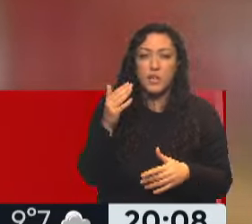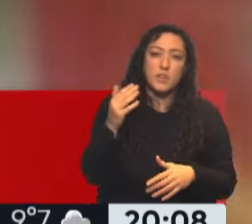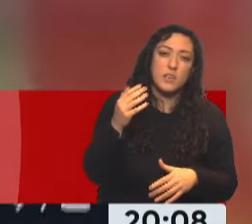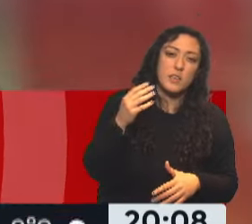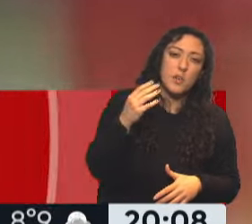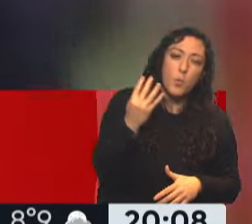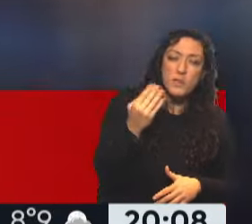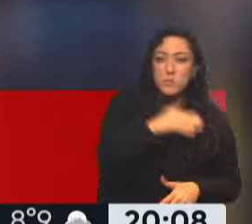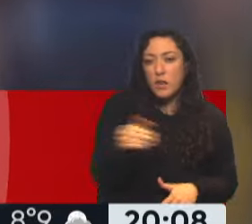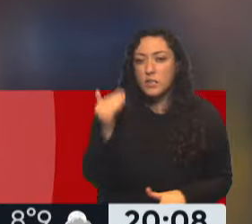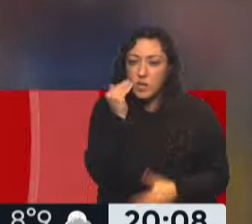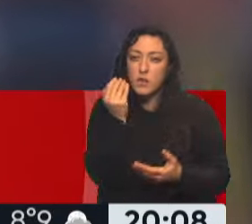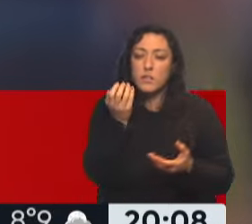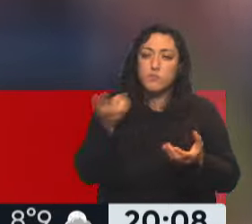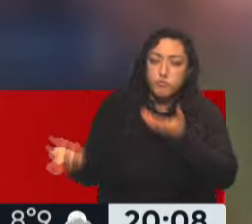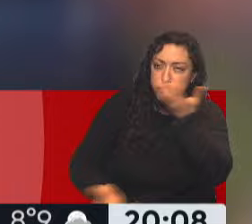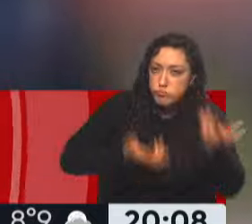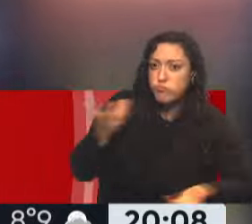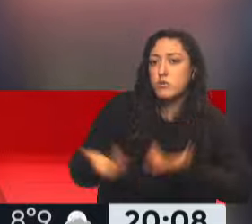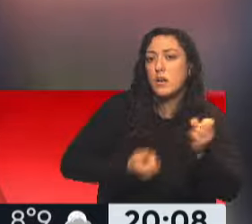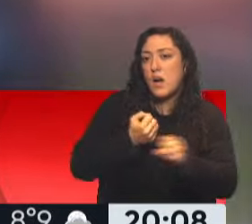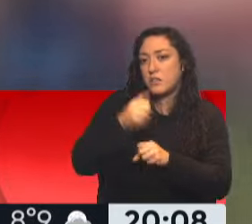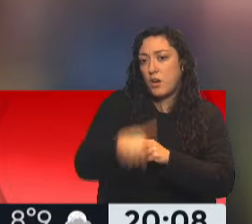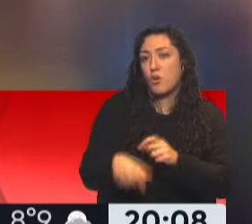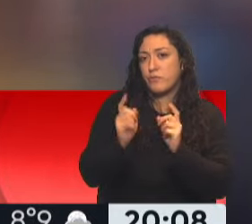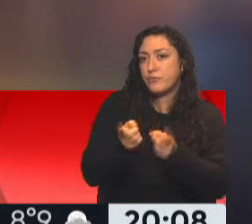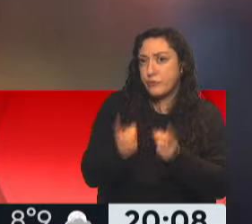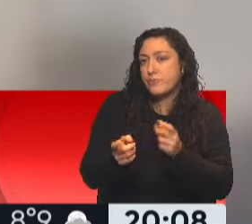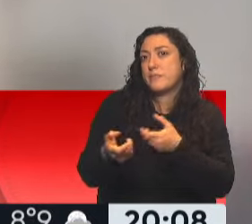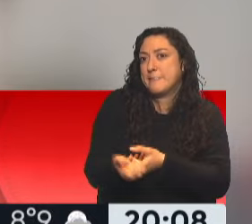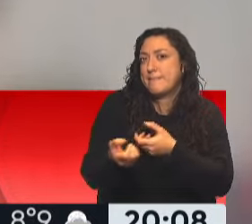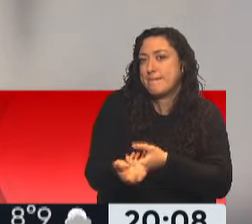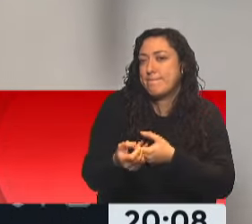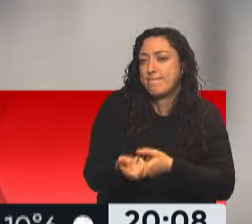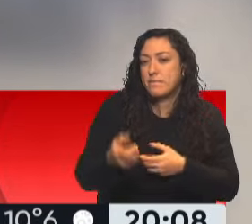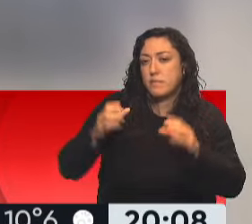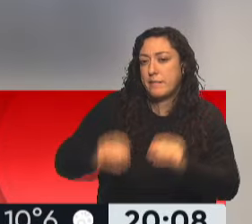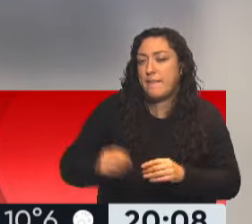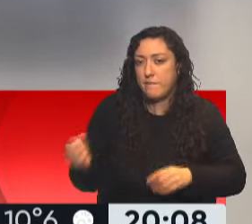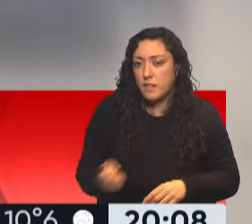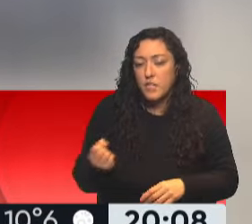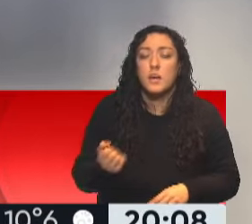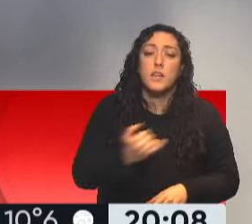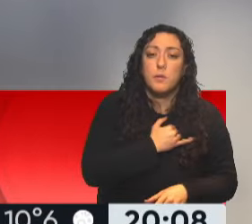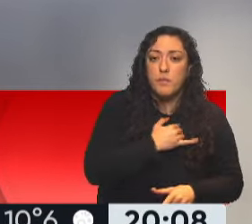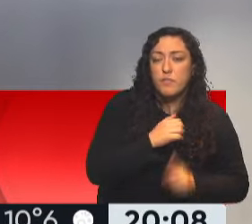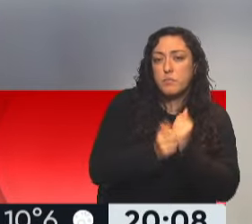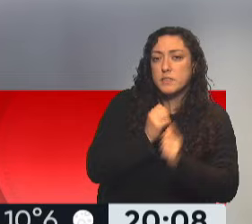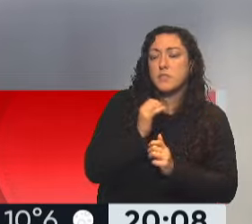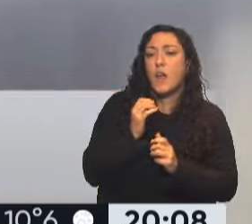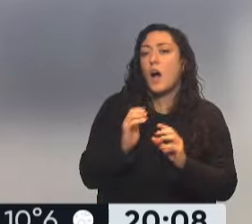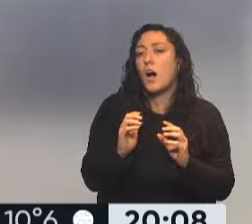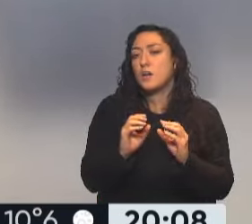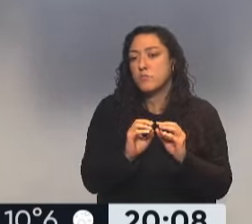las 16:30 y todavía se está intentando controlar hay un comunicado de la empresa ipf explicando